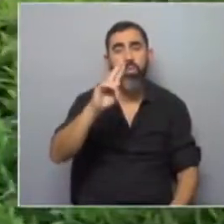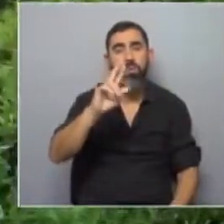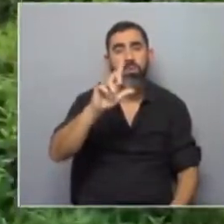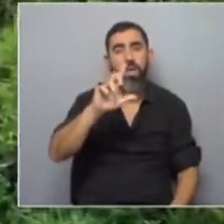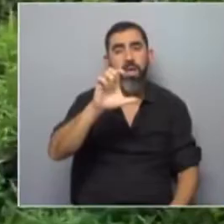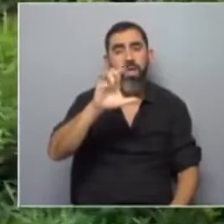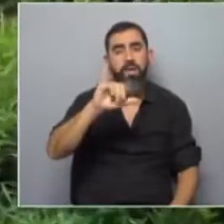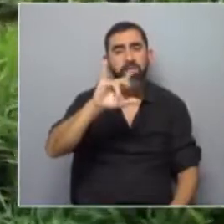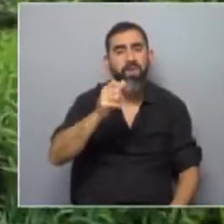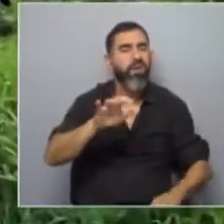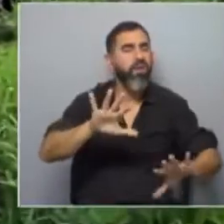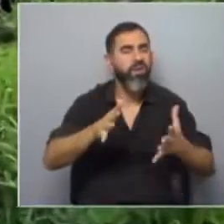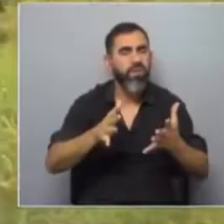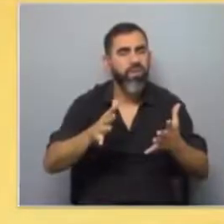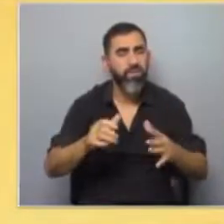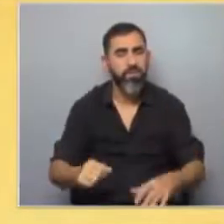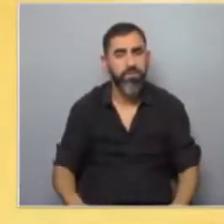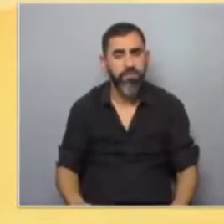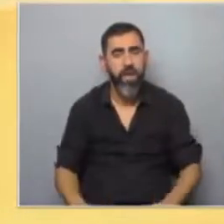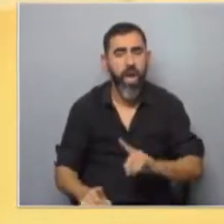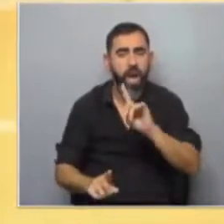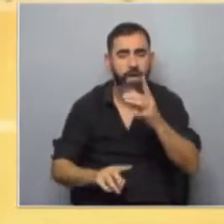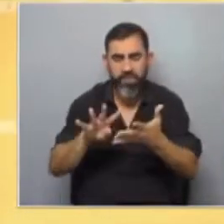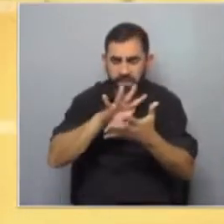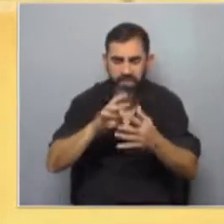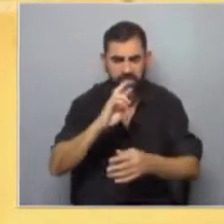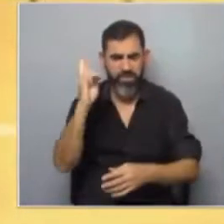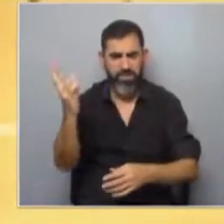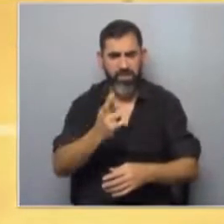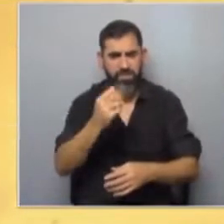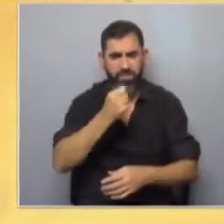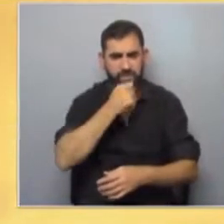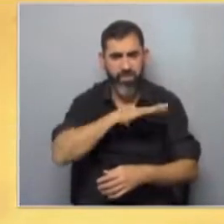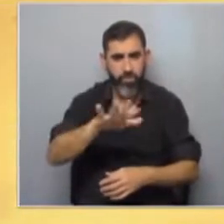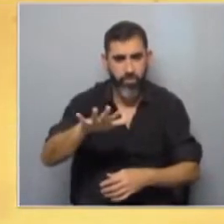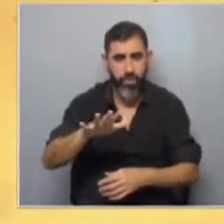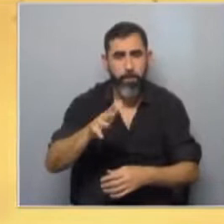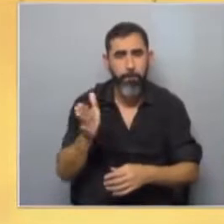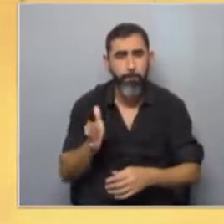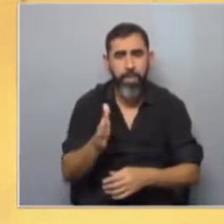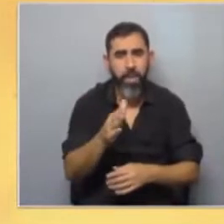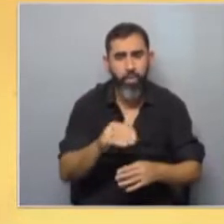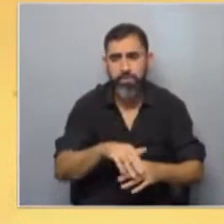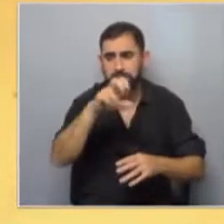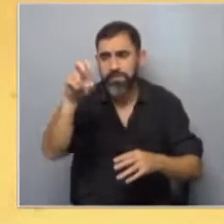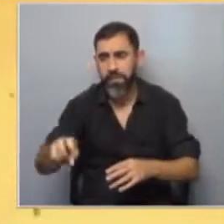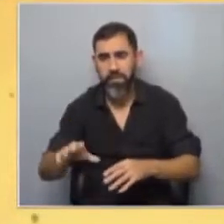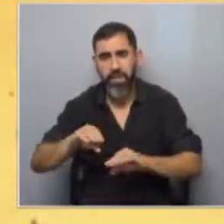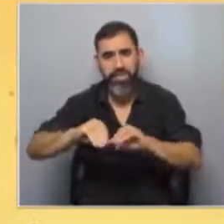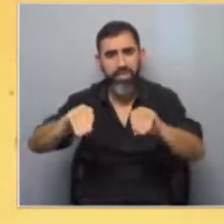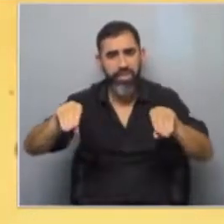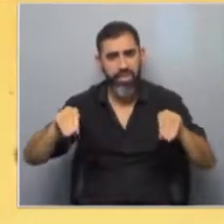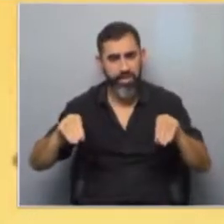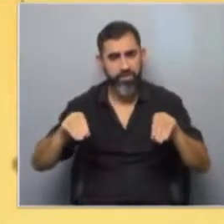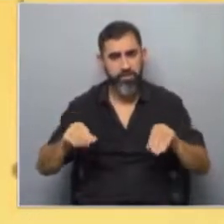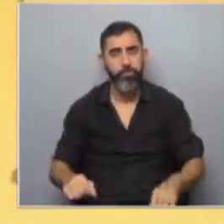estamos viendo, puede ser el tamanduá por ahí en el video en pantalla. Estoy tratando de darme cuenta. Sí, ahí, creo que sí.